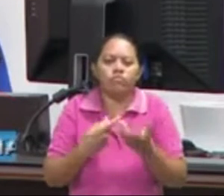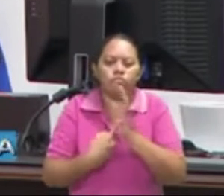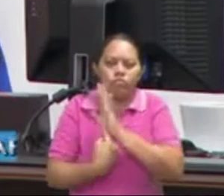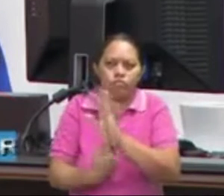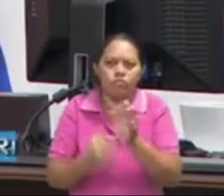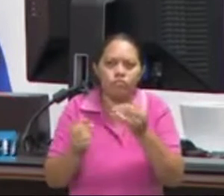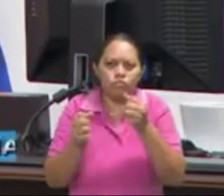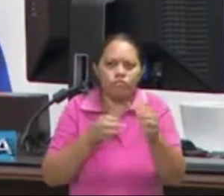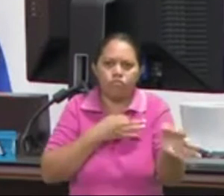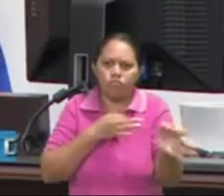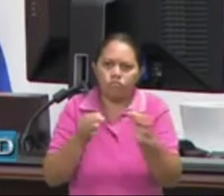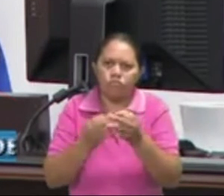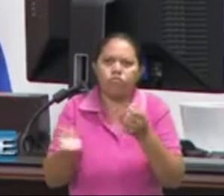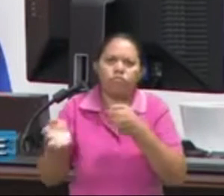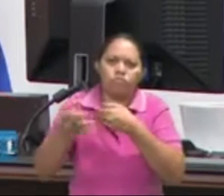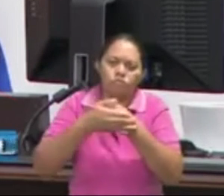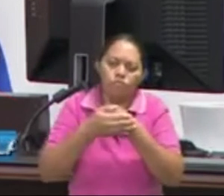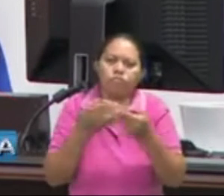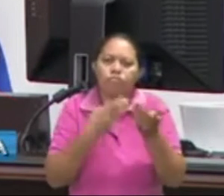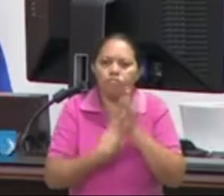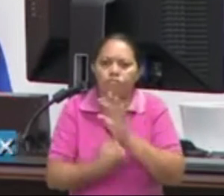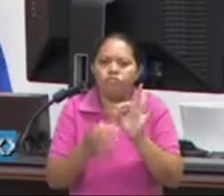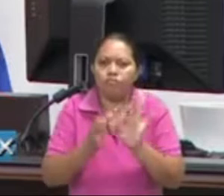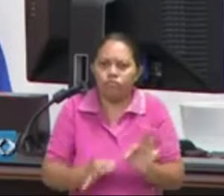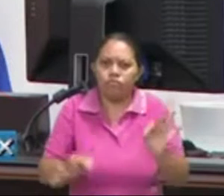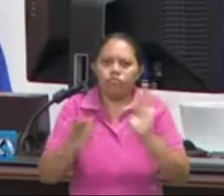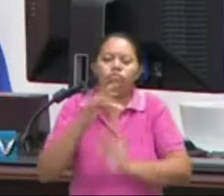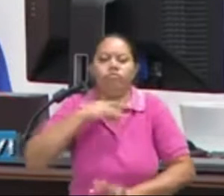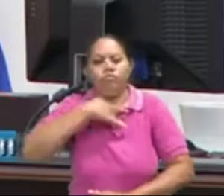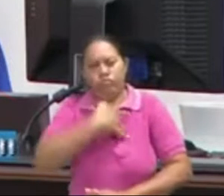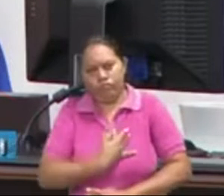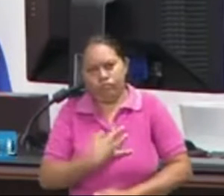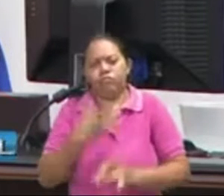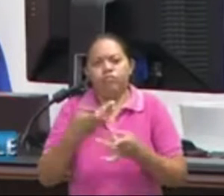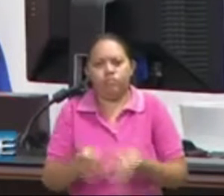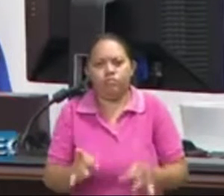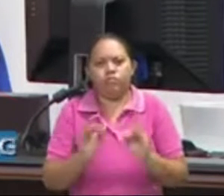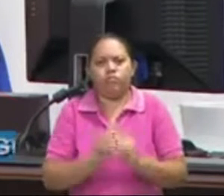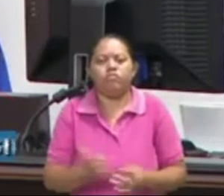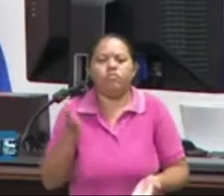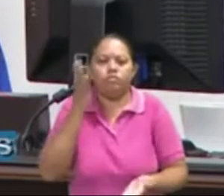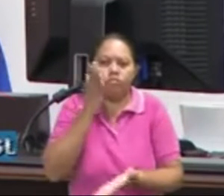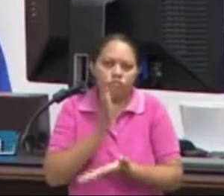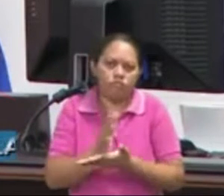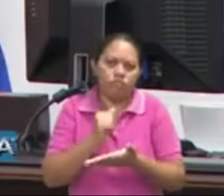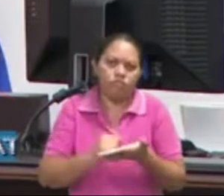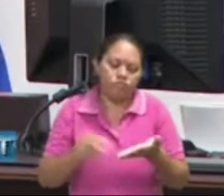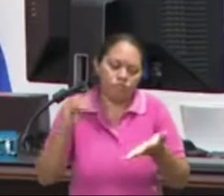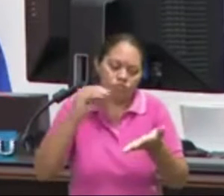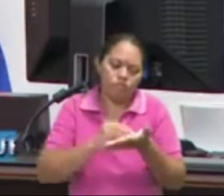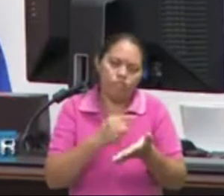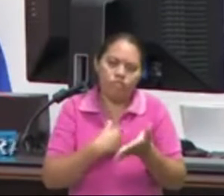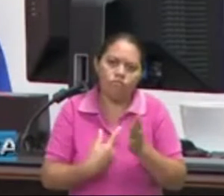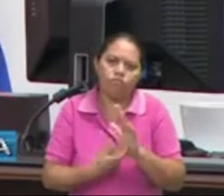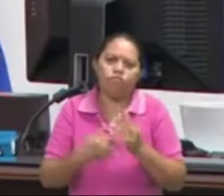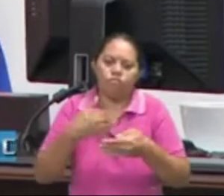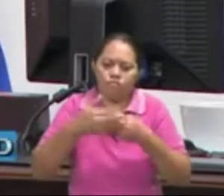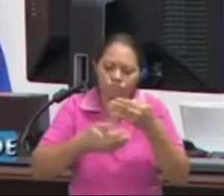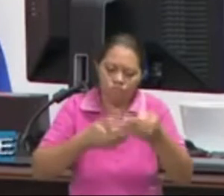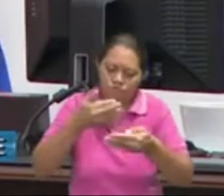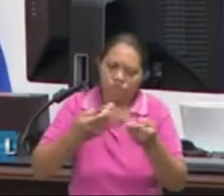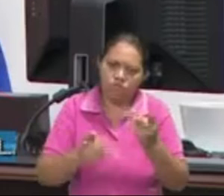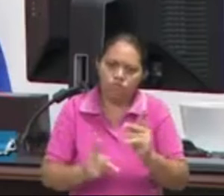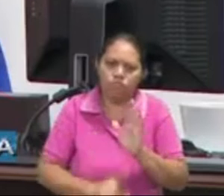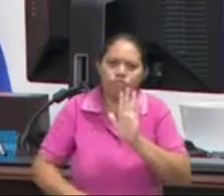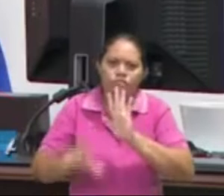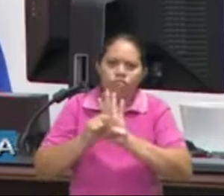de cancelación de personalidad jurídica es necesaria y que su fundamento se corresponde con el proceso establecido